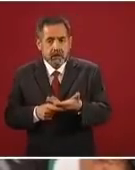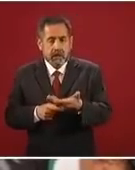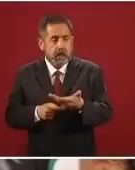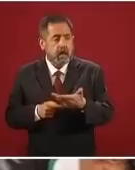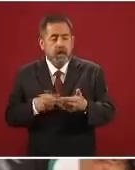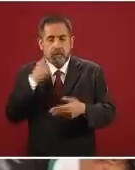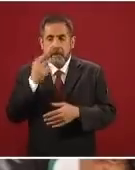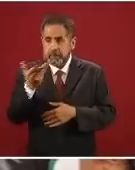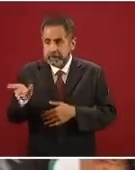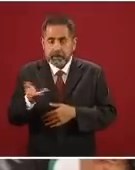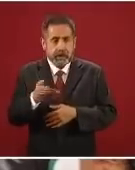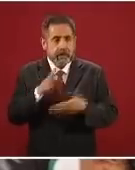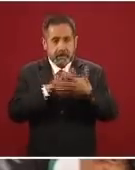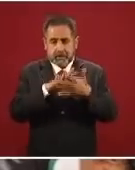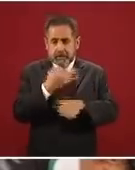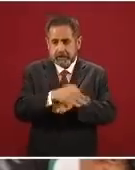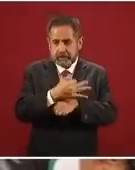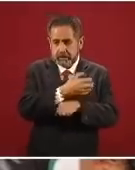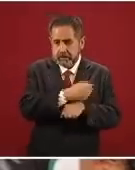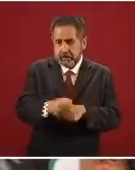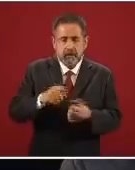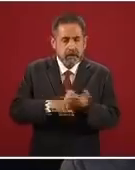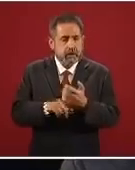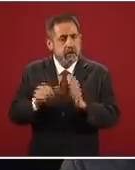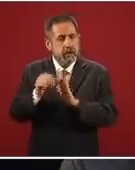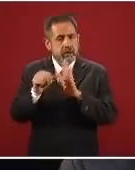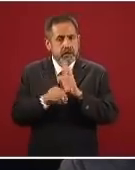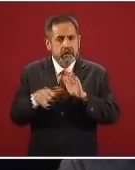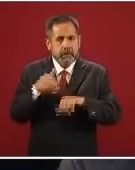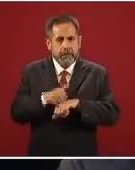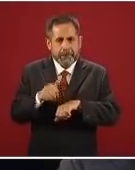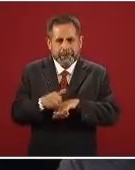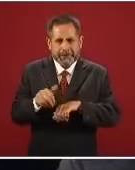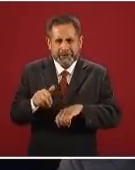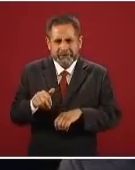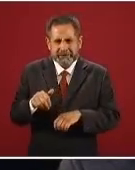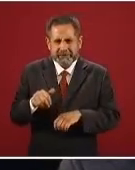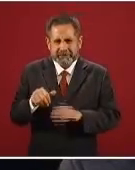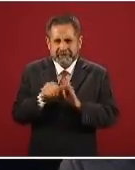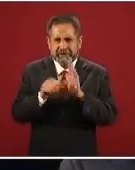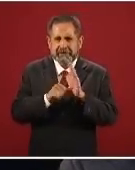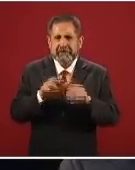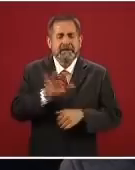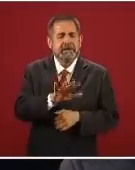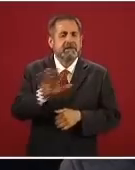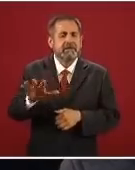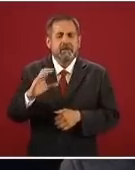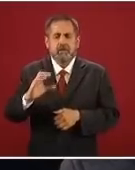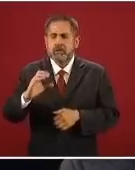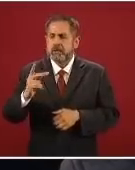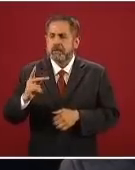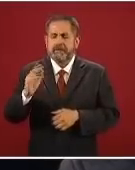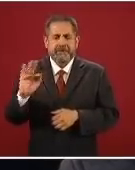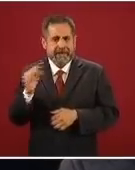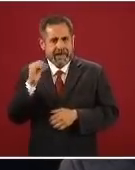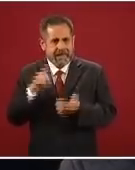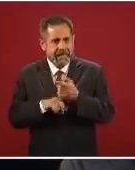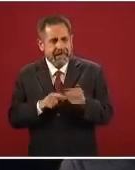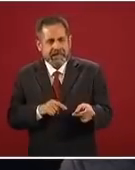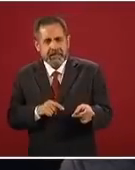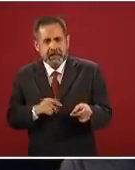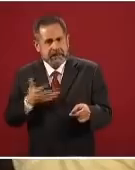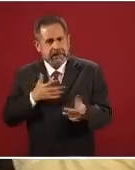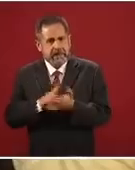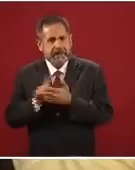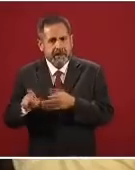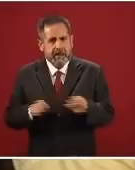preventiva por la edad, porque en base al artículo de aquí, el artículo 55 del Código Penal Federal, pues tiene ese